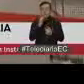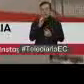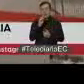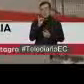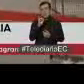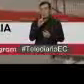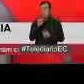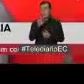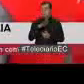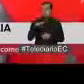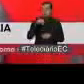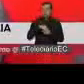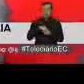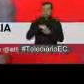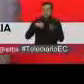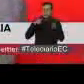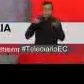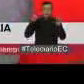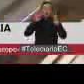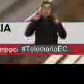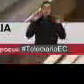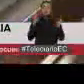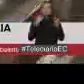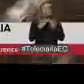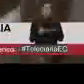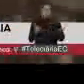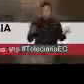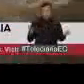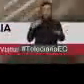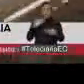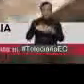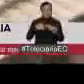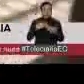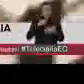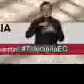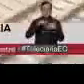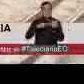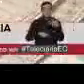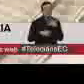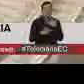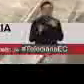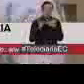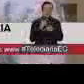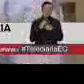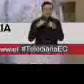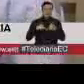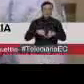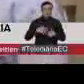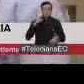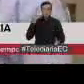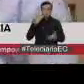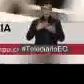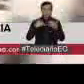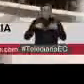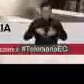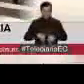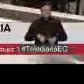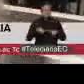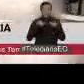en babahoyo dedicada a la producción de material sanitario y que no paró su producción durante la pandemia